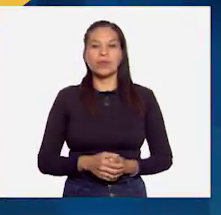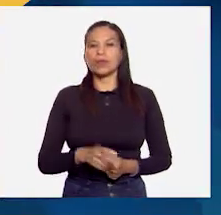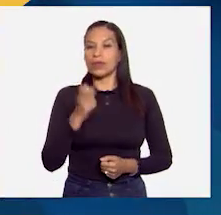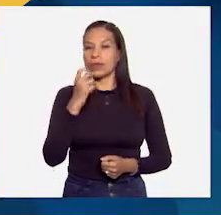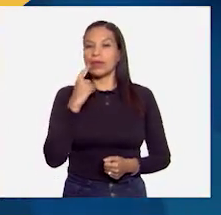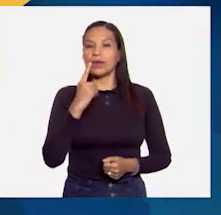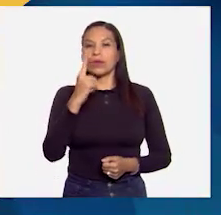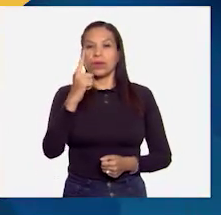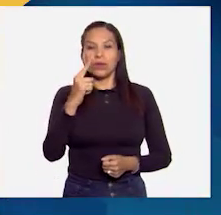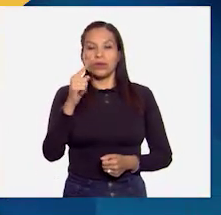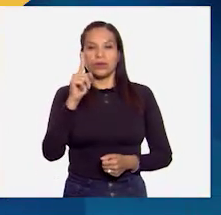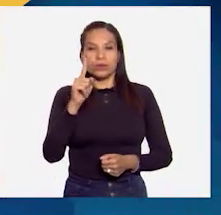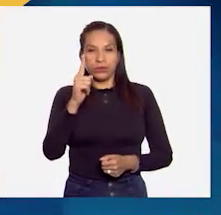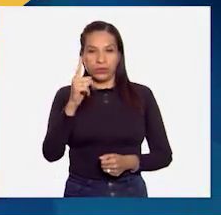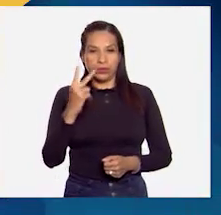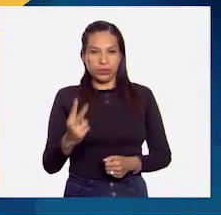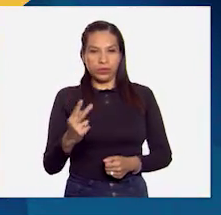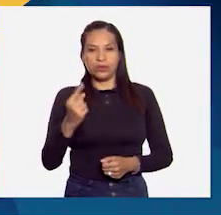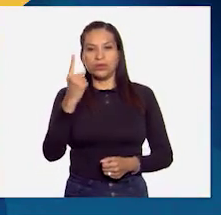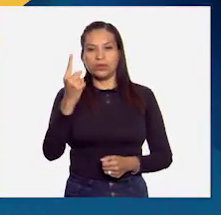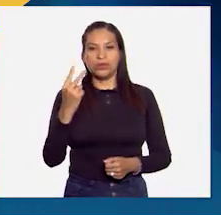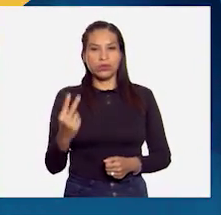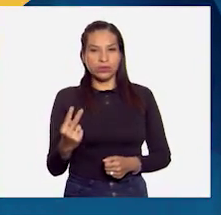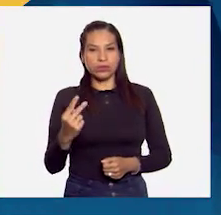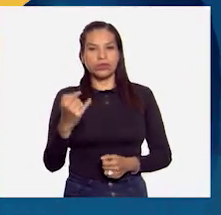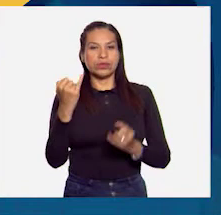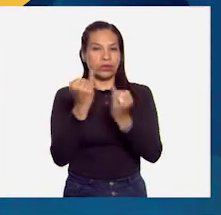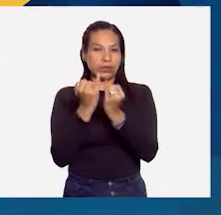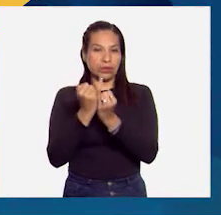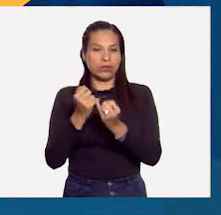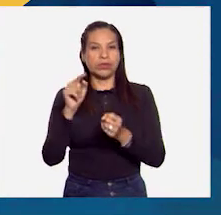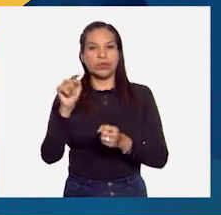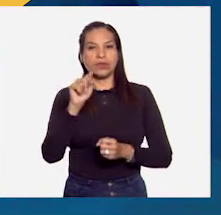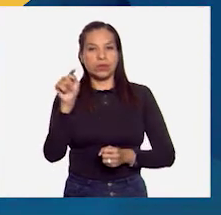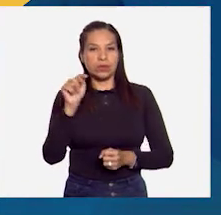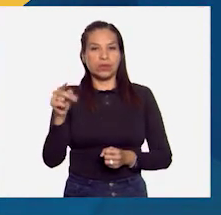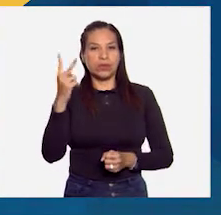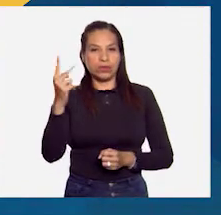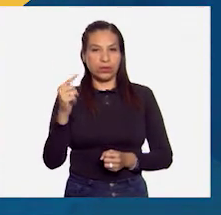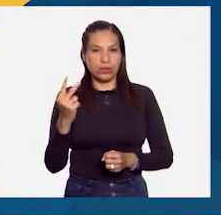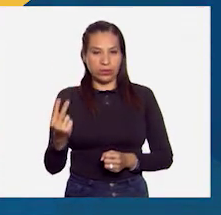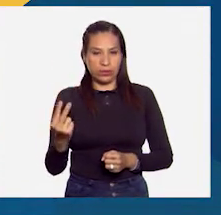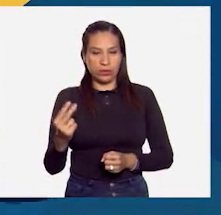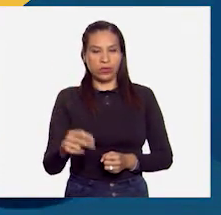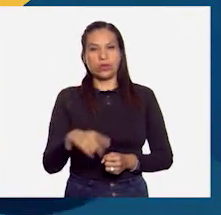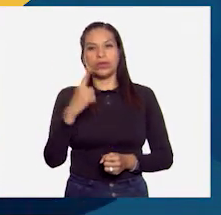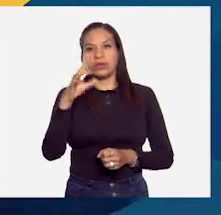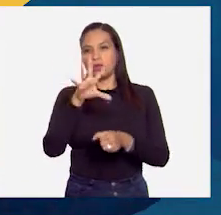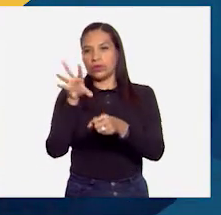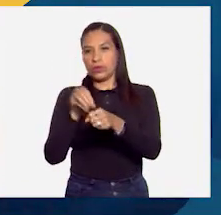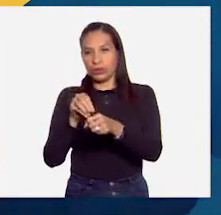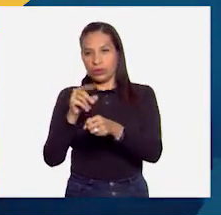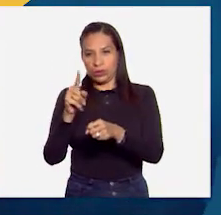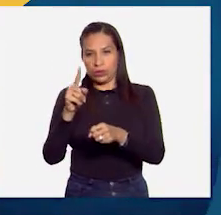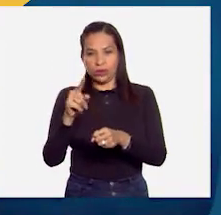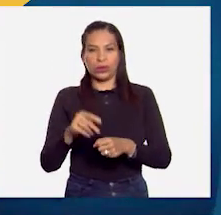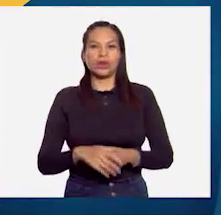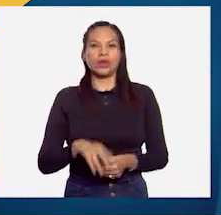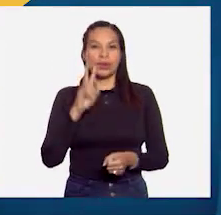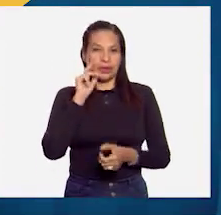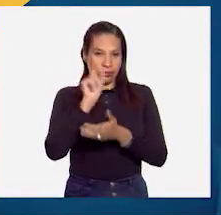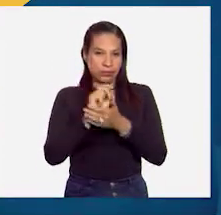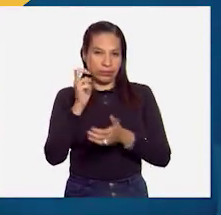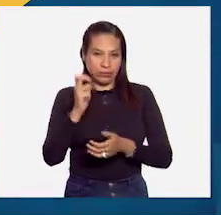perfecto. Un medio más un medio es igual a dos medios, o sea, un entero. Y lo escribimos